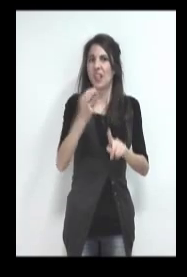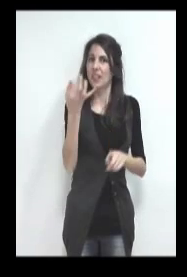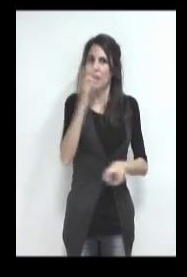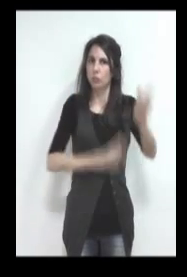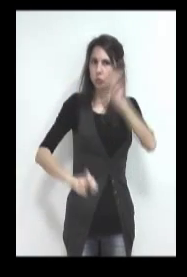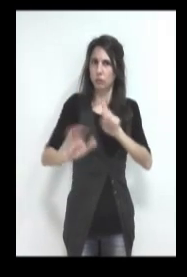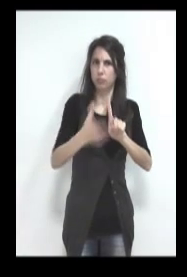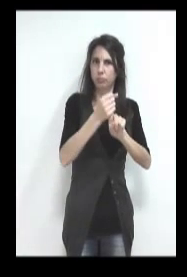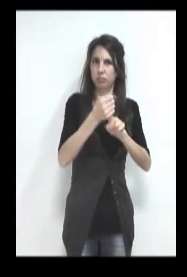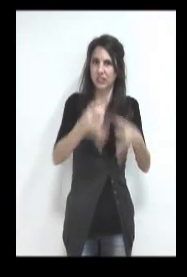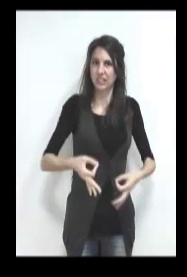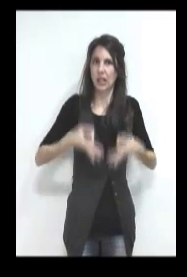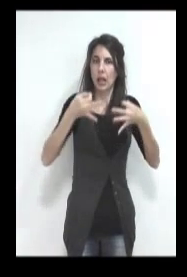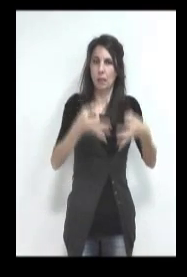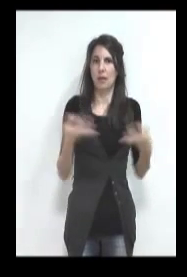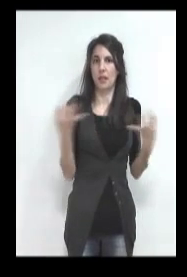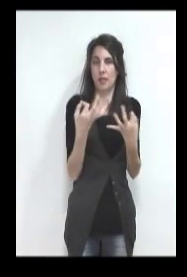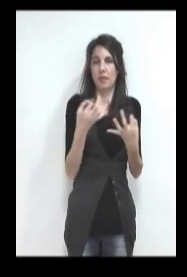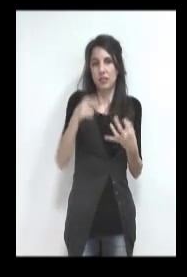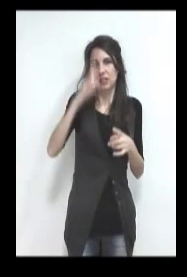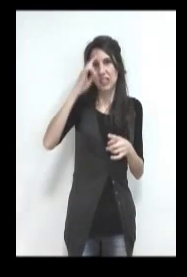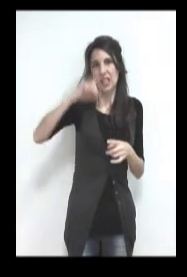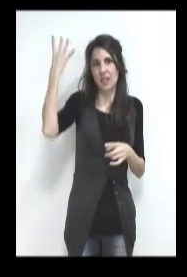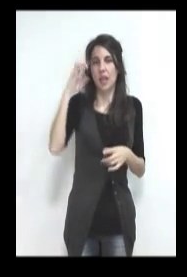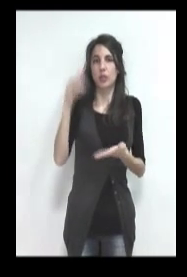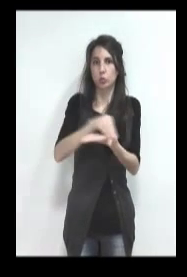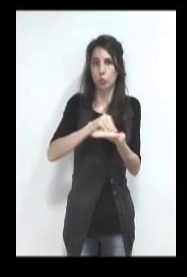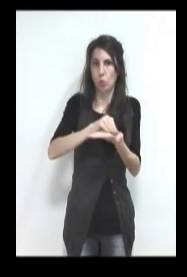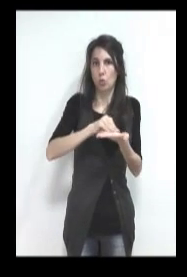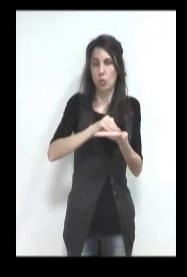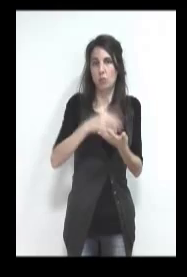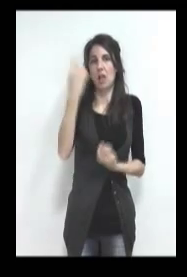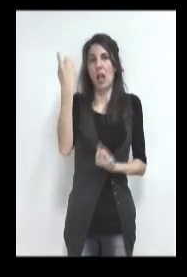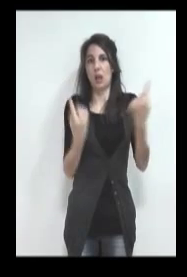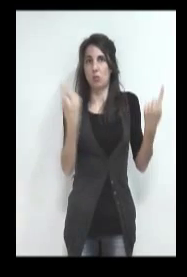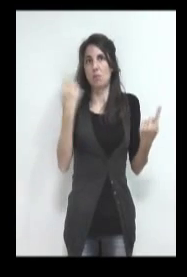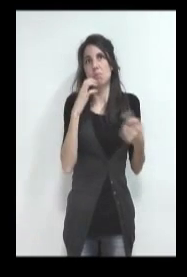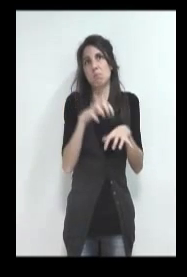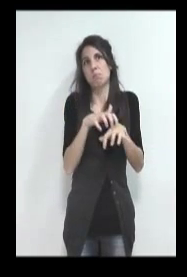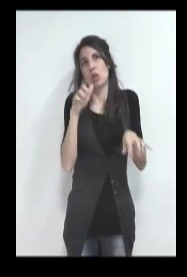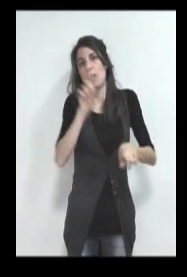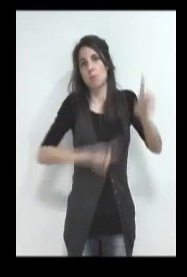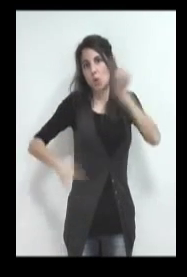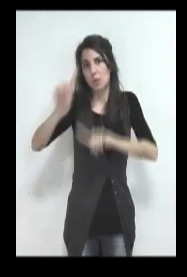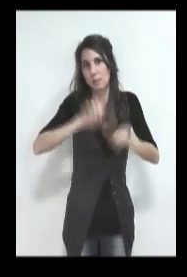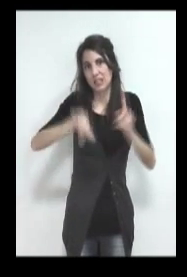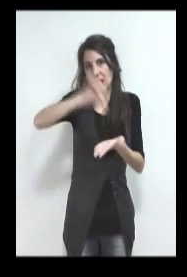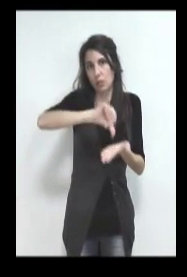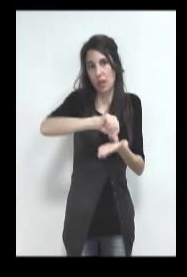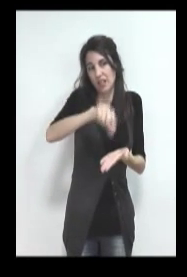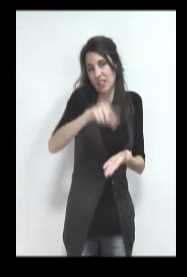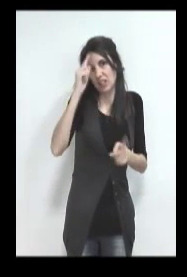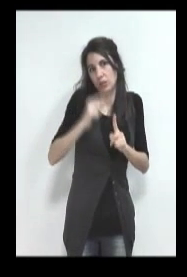buscar siempre, y que esa es la idea de solucionar la mayoría de las problemáticas de la ciudad, ¿no?